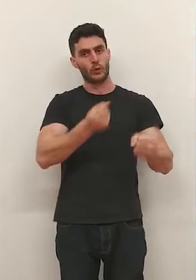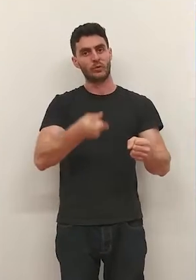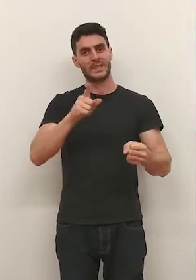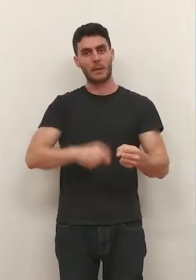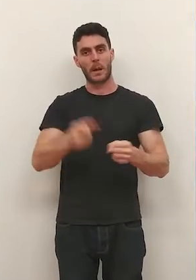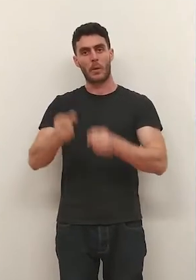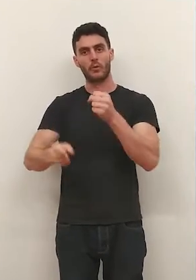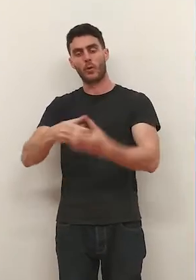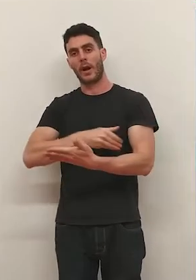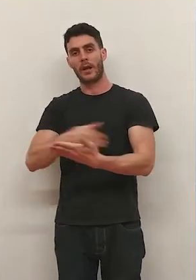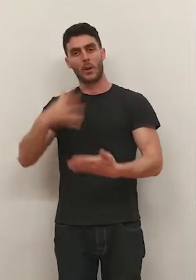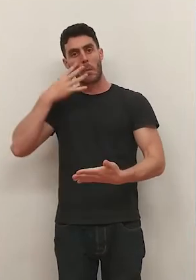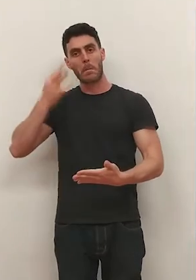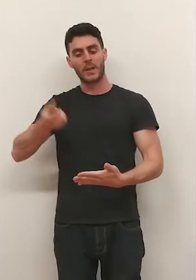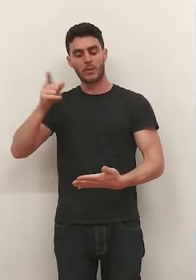resto de conductores.